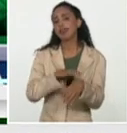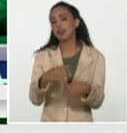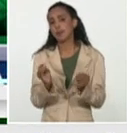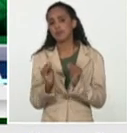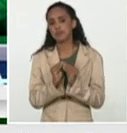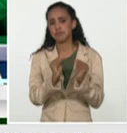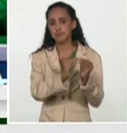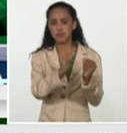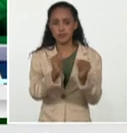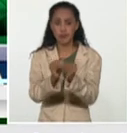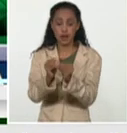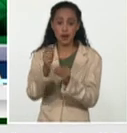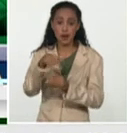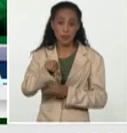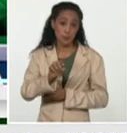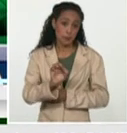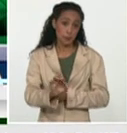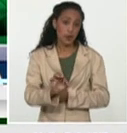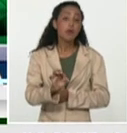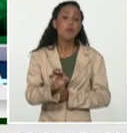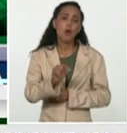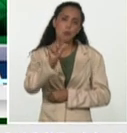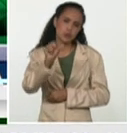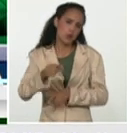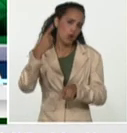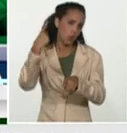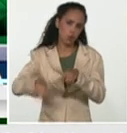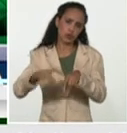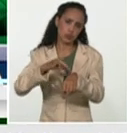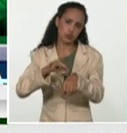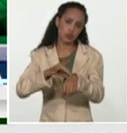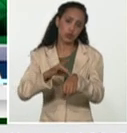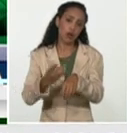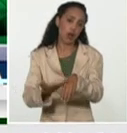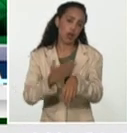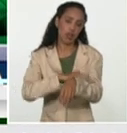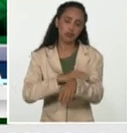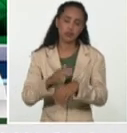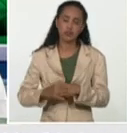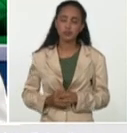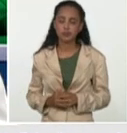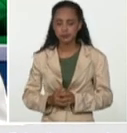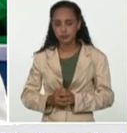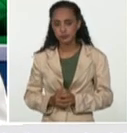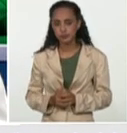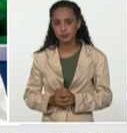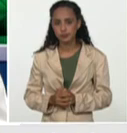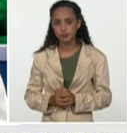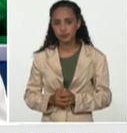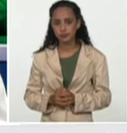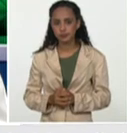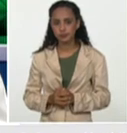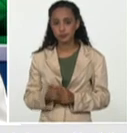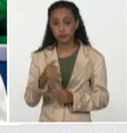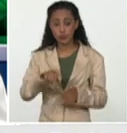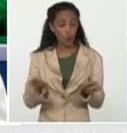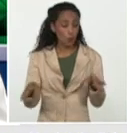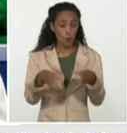el ser contacto de un caso que ya ha sido diagnosticado. Grupo de mayor